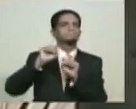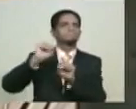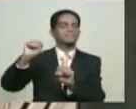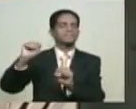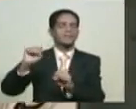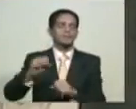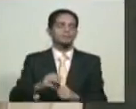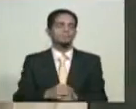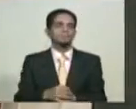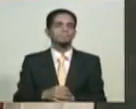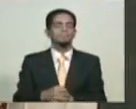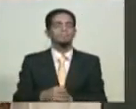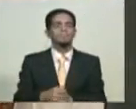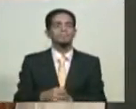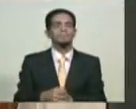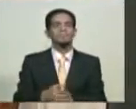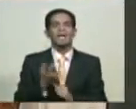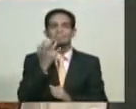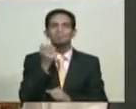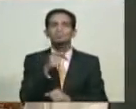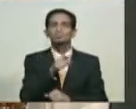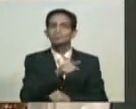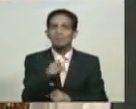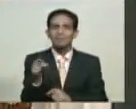muchas oportunidades, seguramente ustedes conocen,